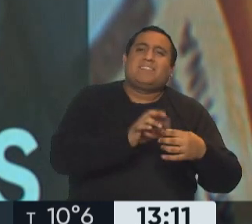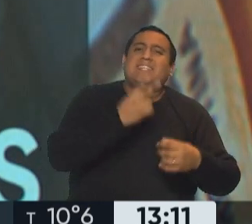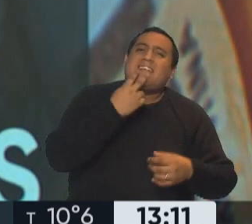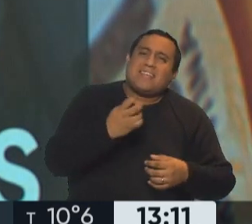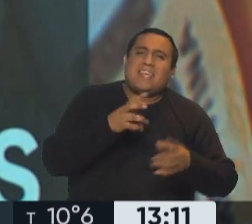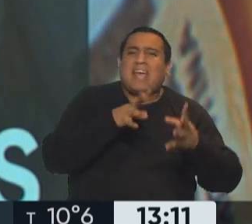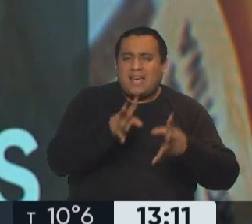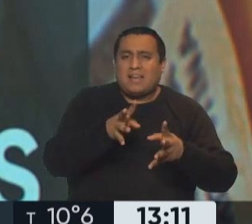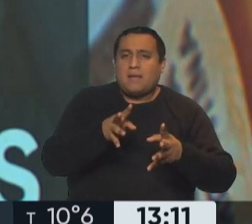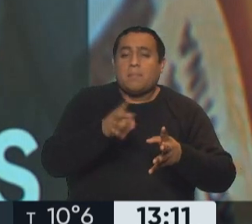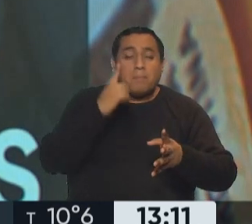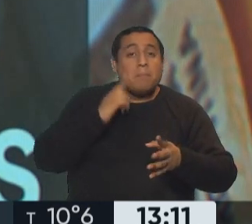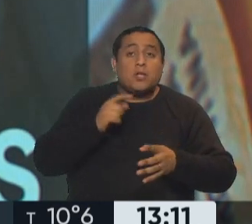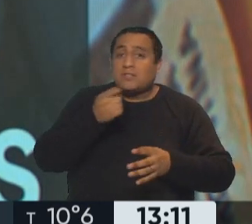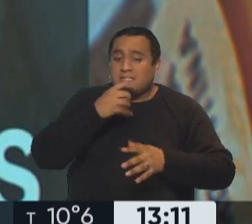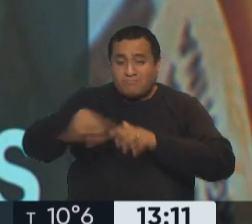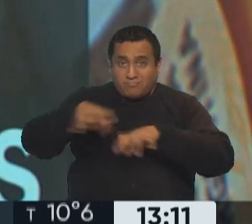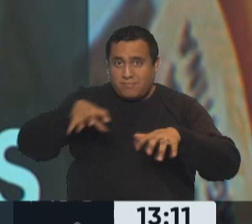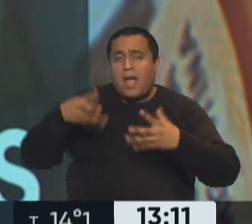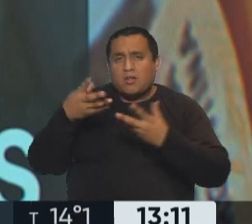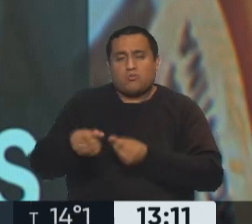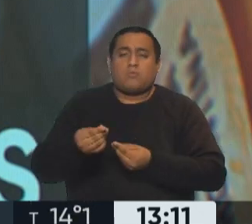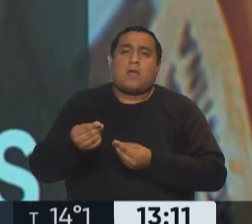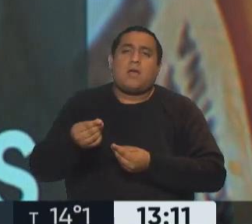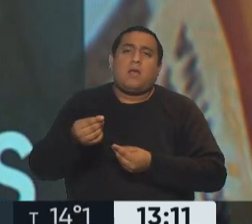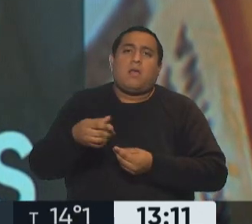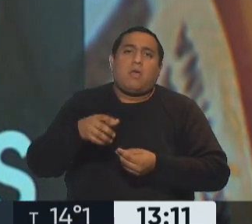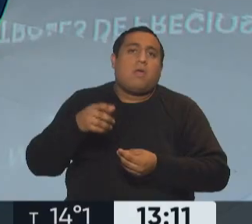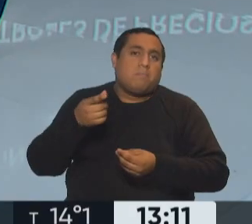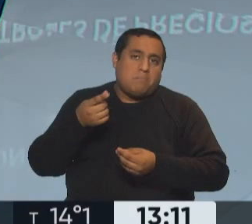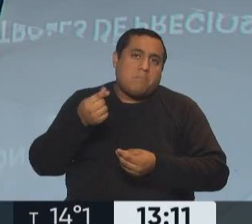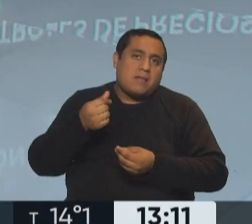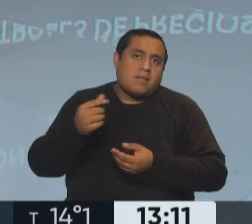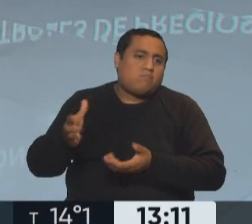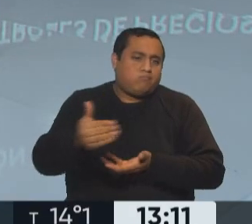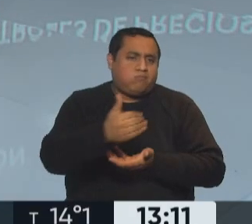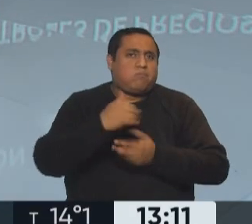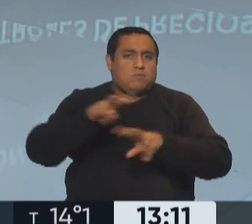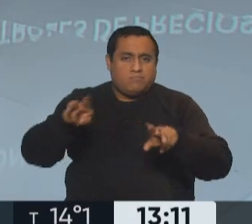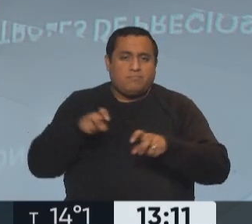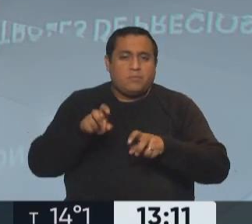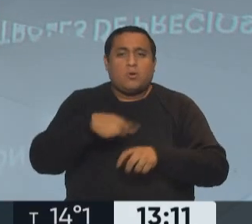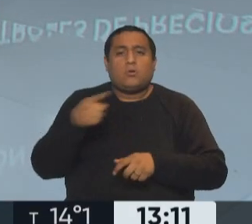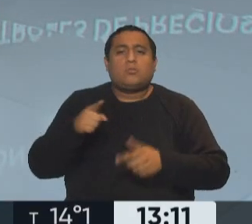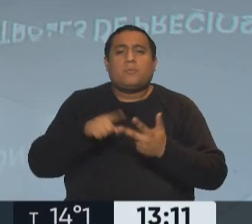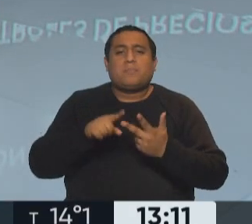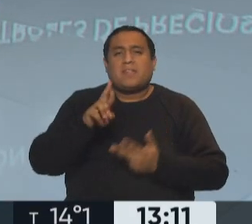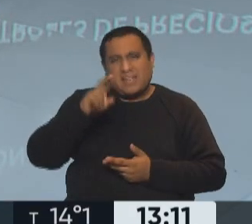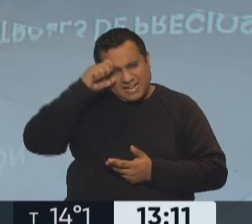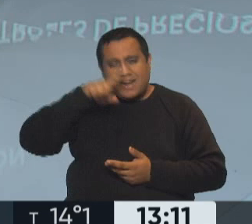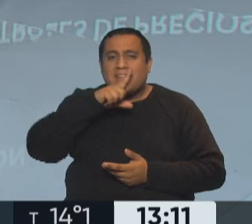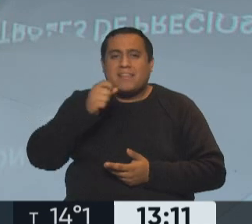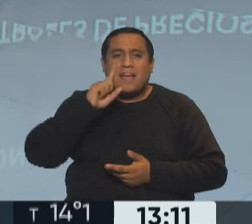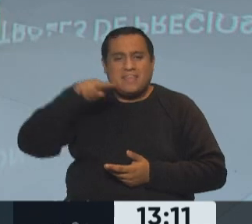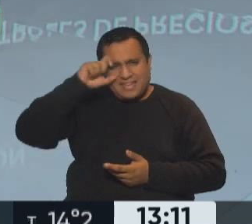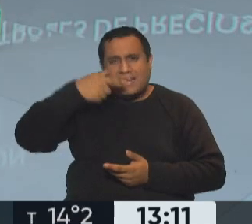a no cargar tanto el déficit y la financiación de ese déficit sobre el Tesoro. Renta inesperada, este proyecto que había